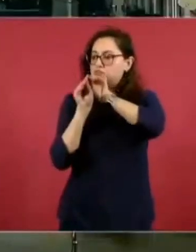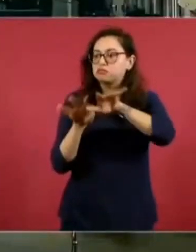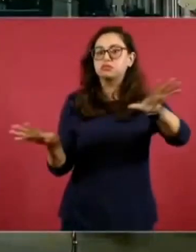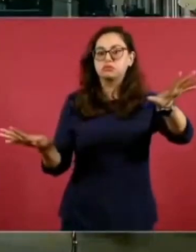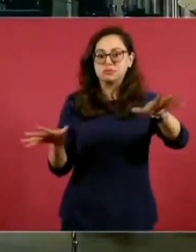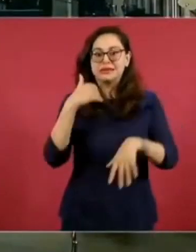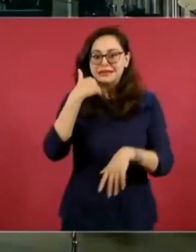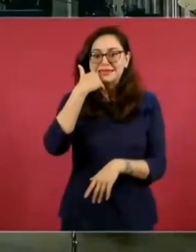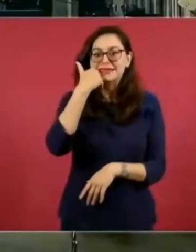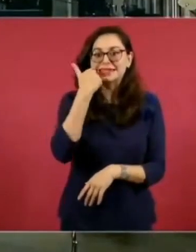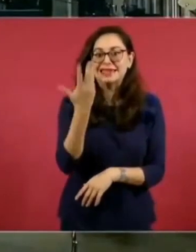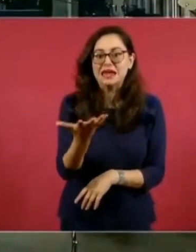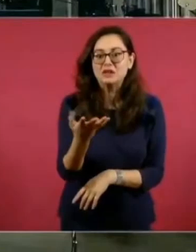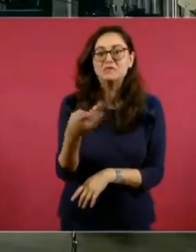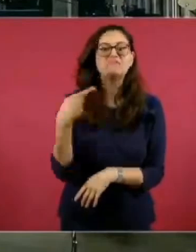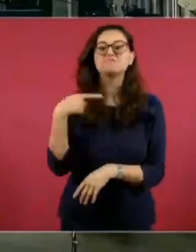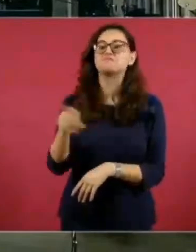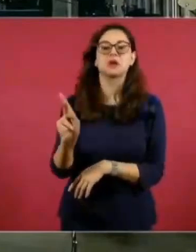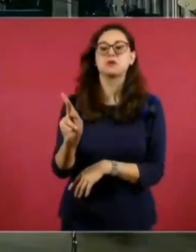porque